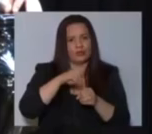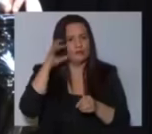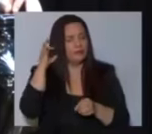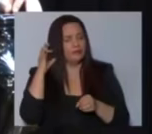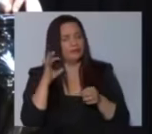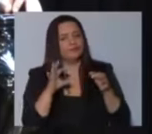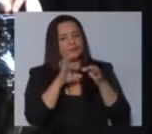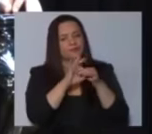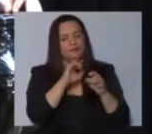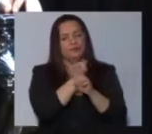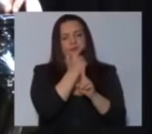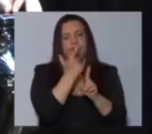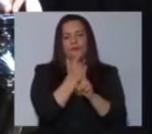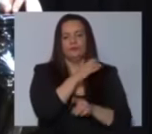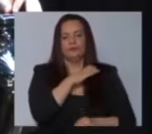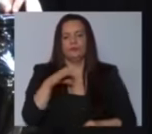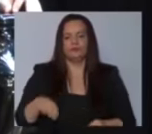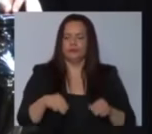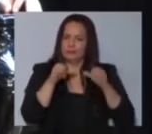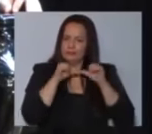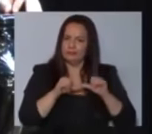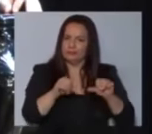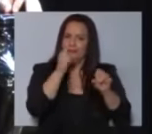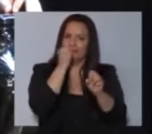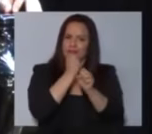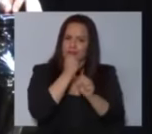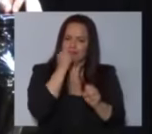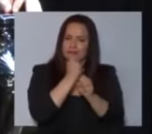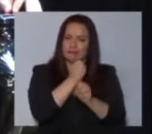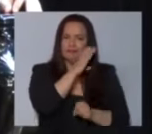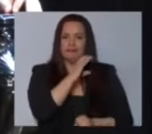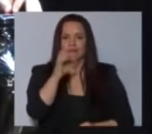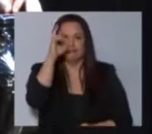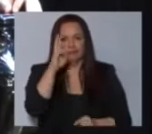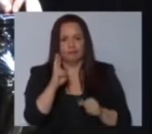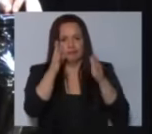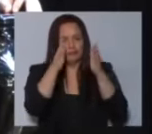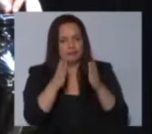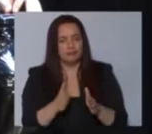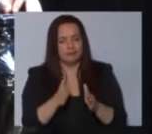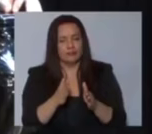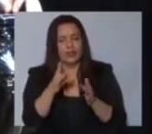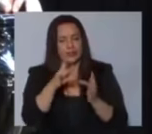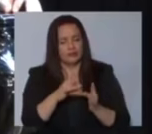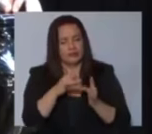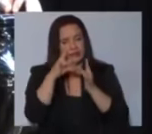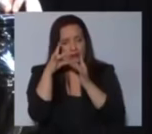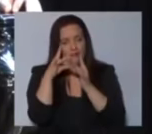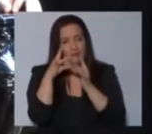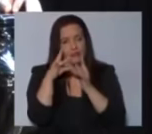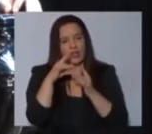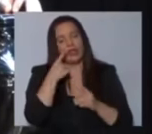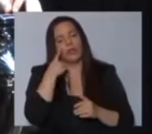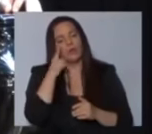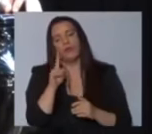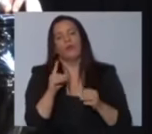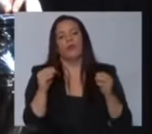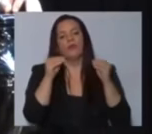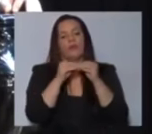Unidad Social Cristiana seguiremos trabajando por los costarricenses, especialmente por los